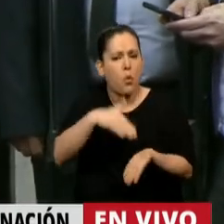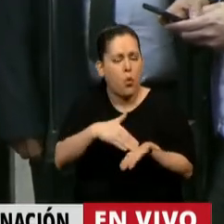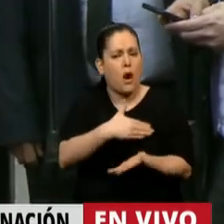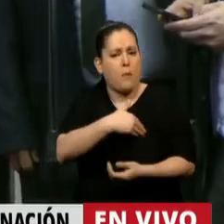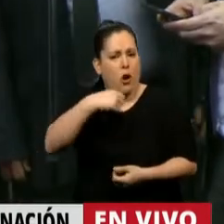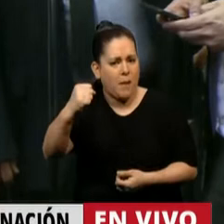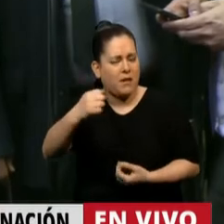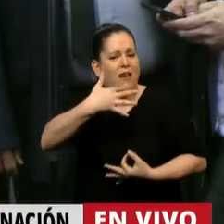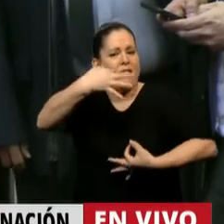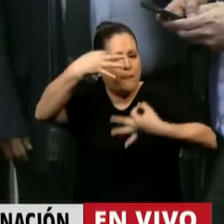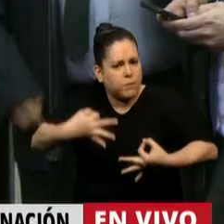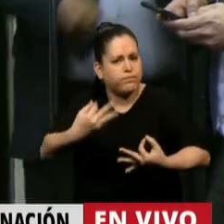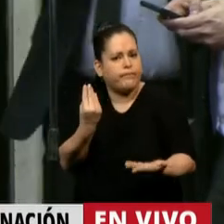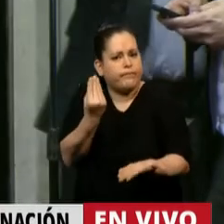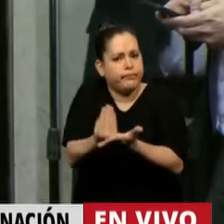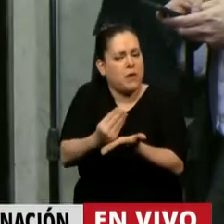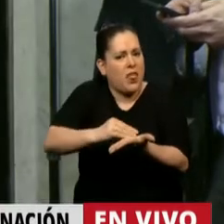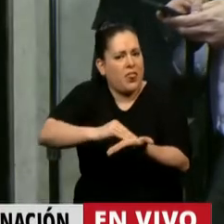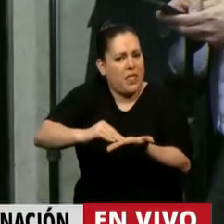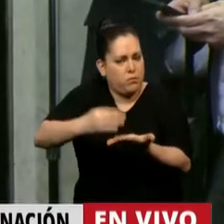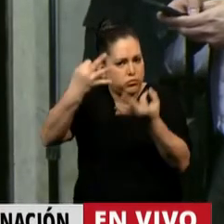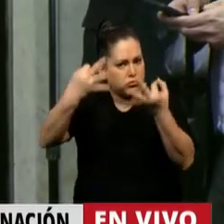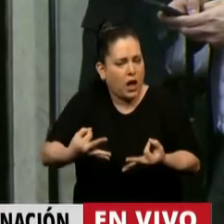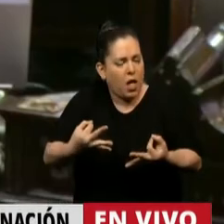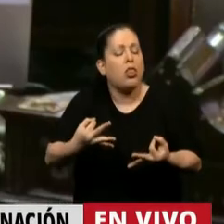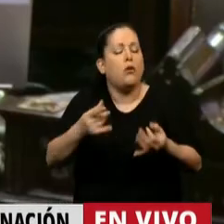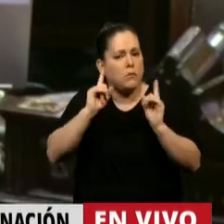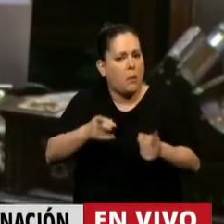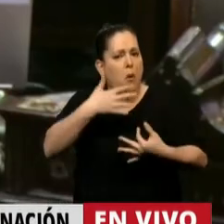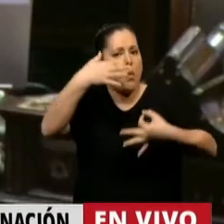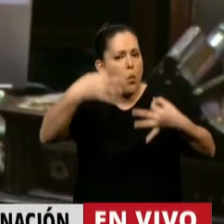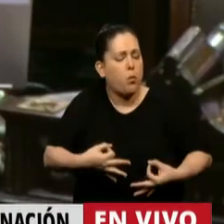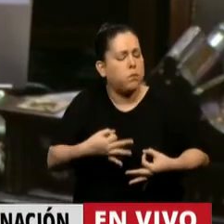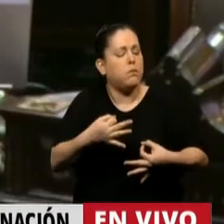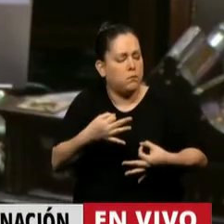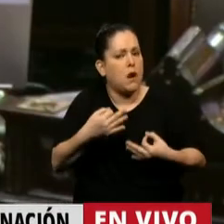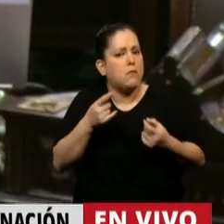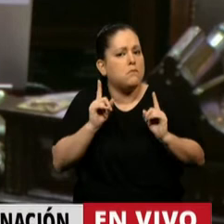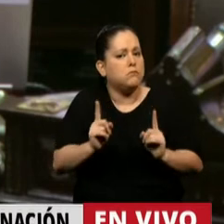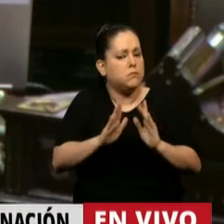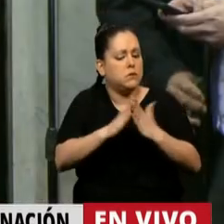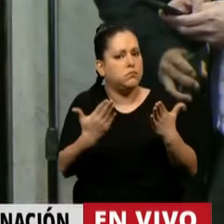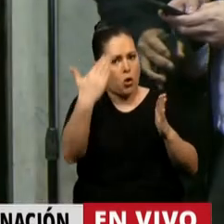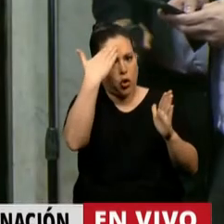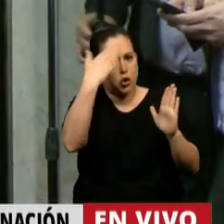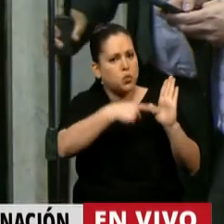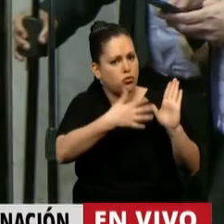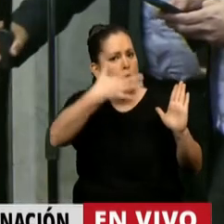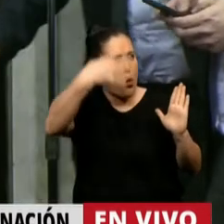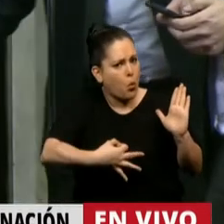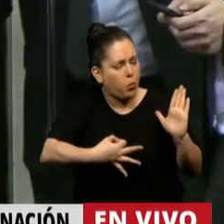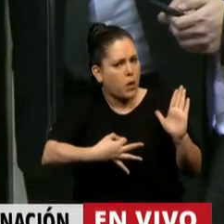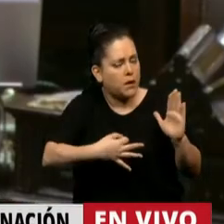desempeñar fielmente el cargo de diputado y obrar en todo de conformidad con lo que prescribe la